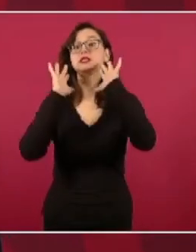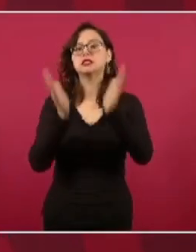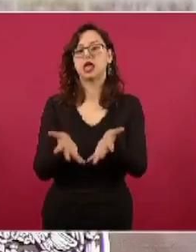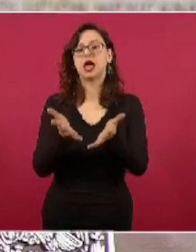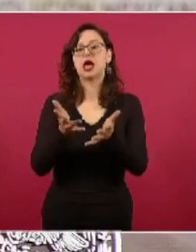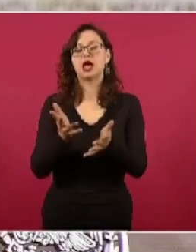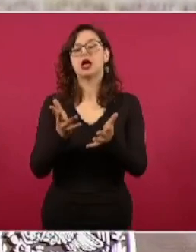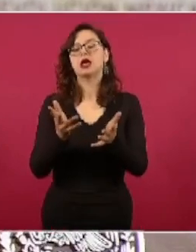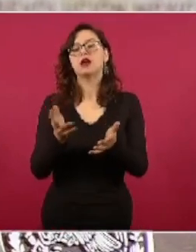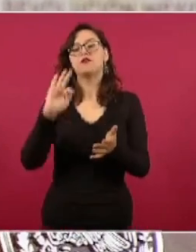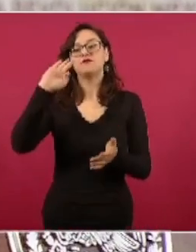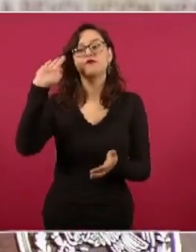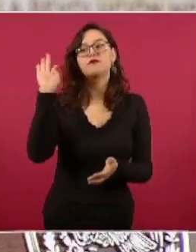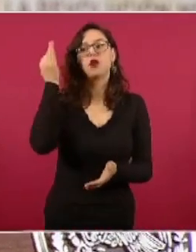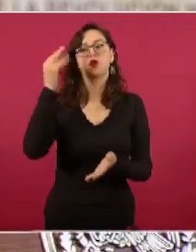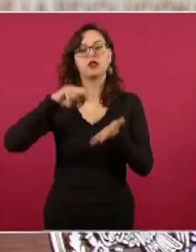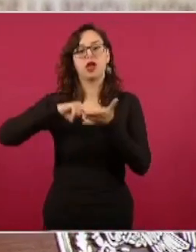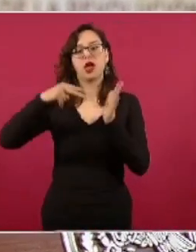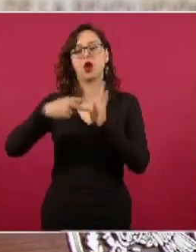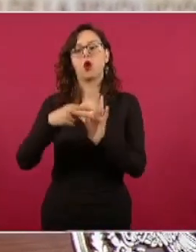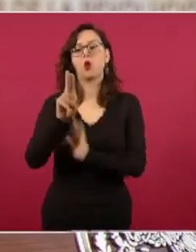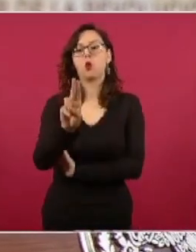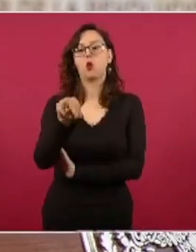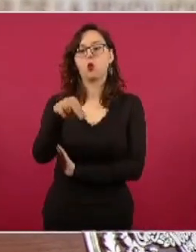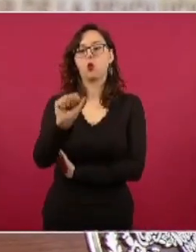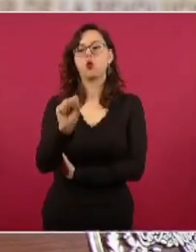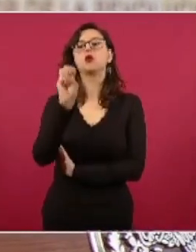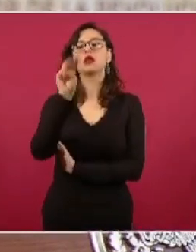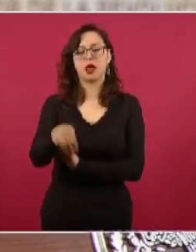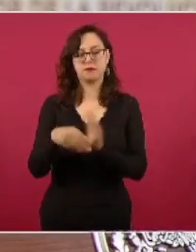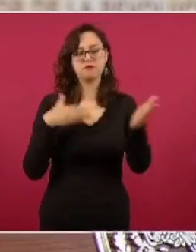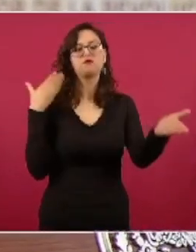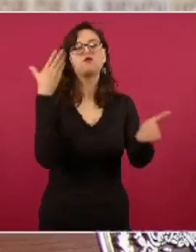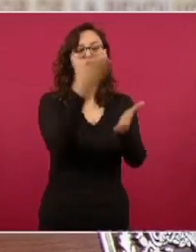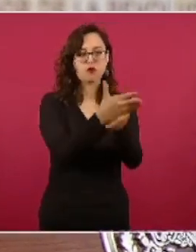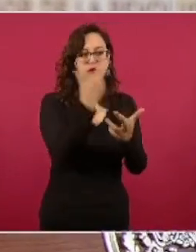y ya se hizo un estudio preliminar